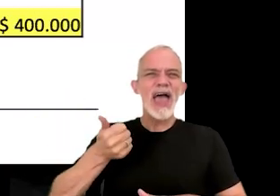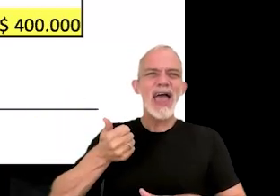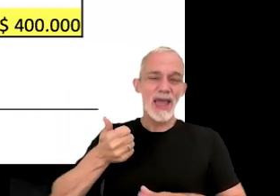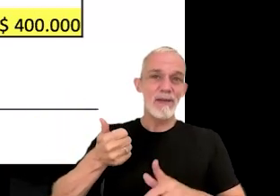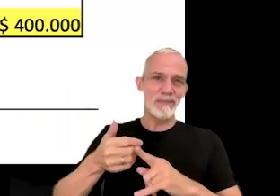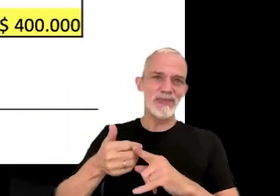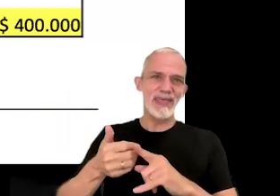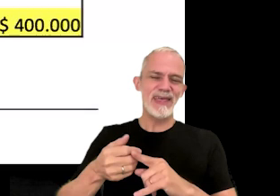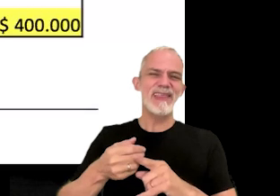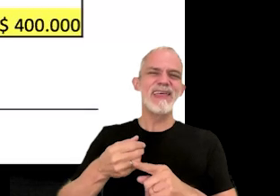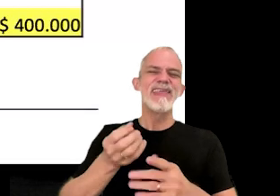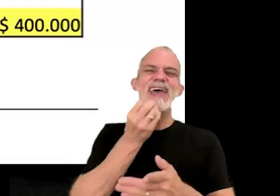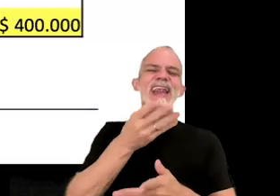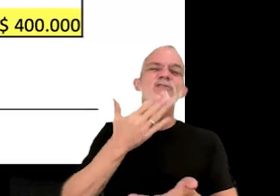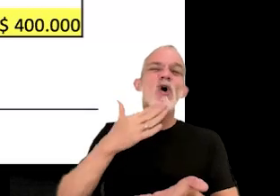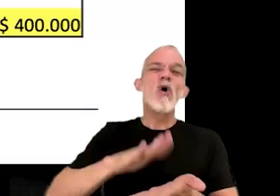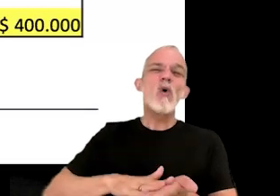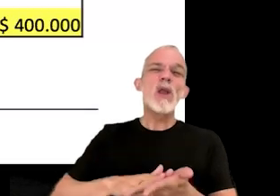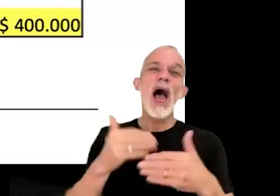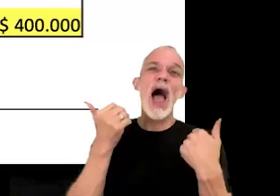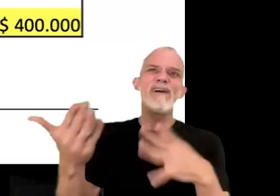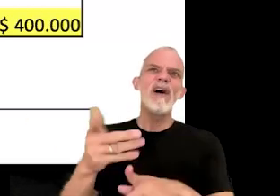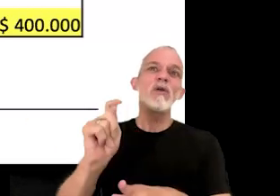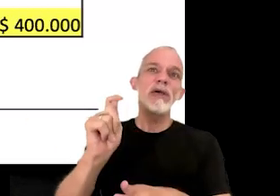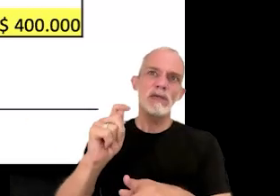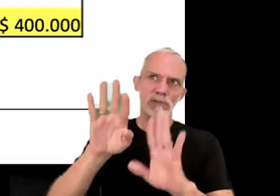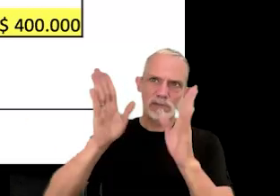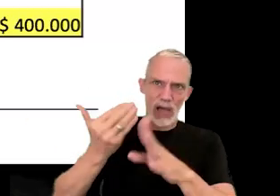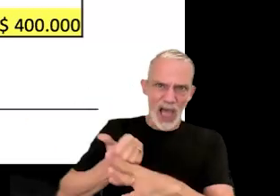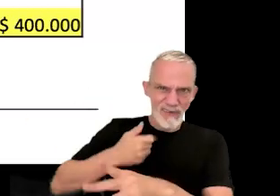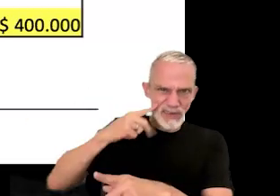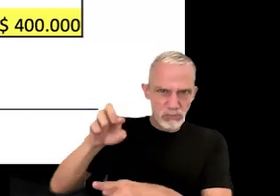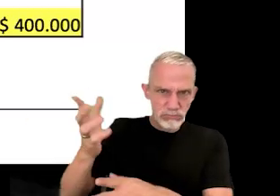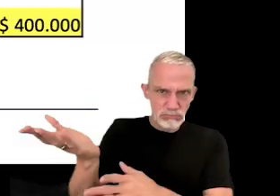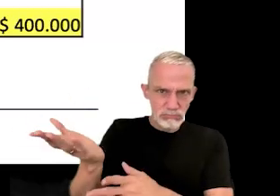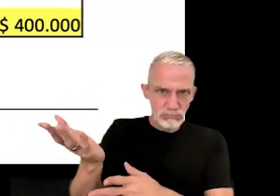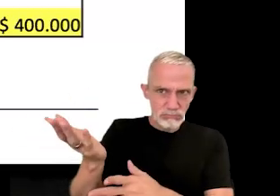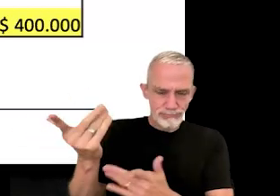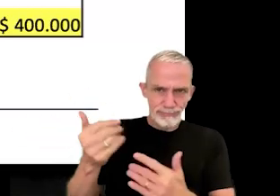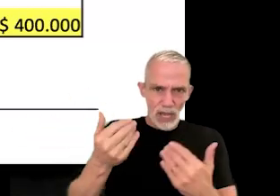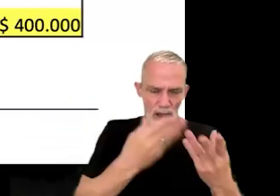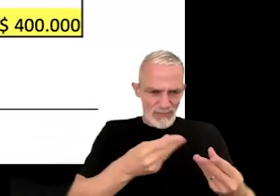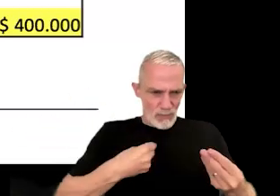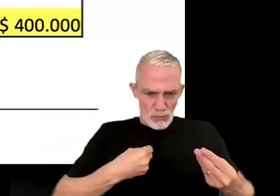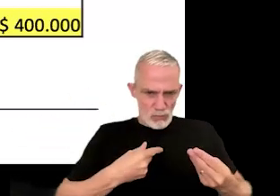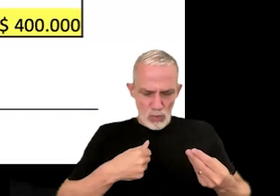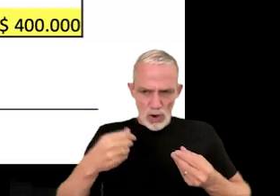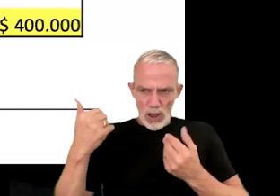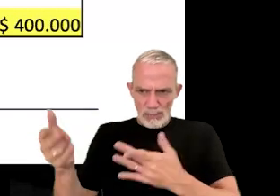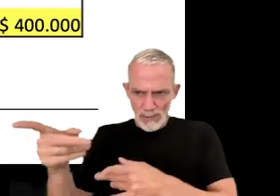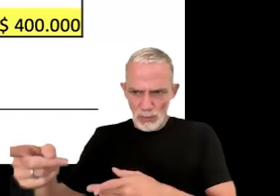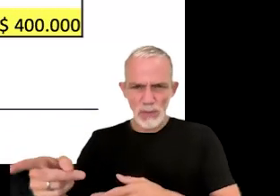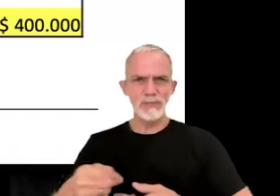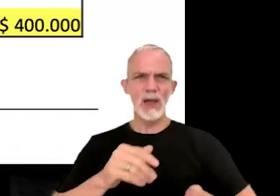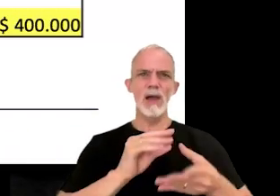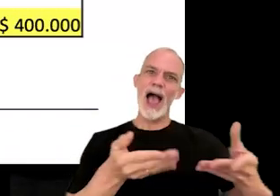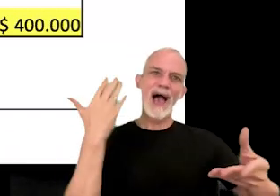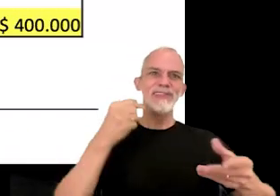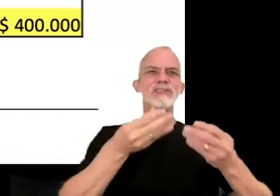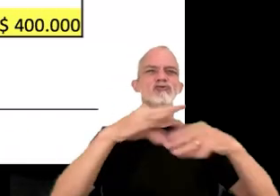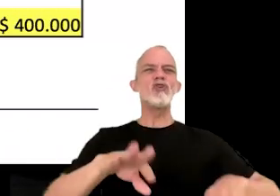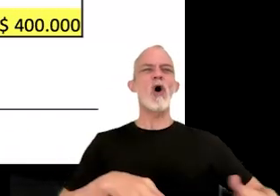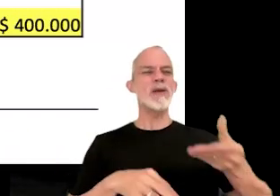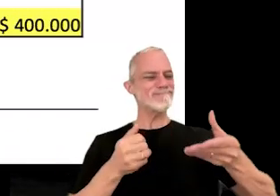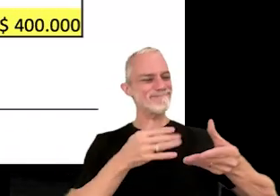ganancias es a favor de el fisco. O sea, la compensación que había